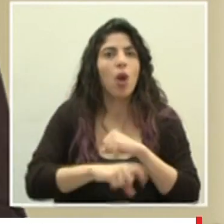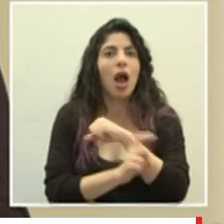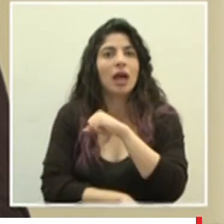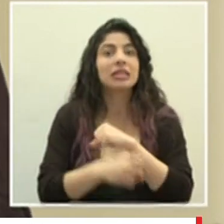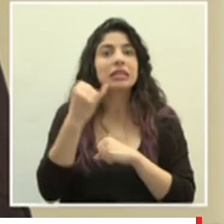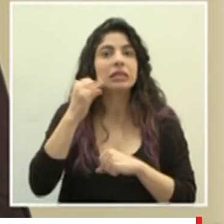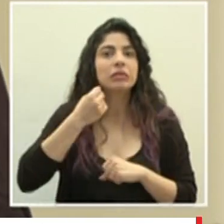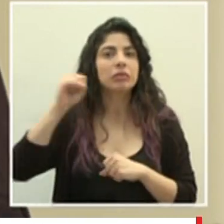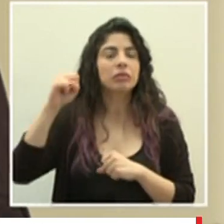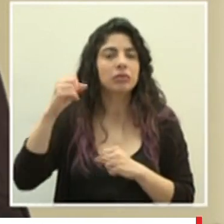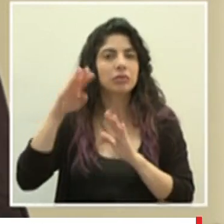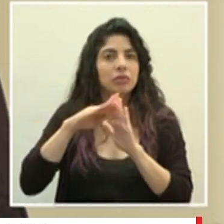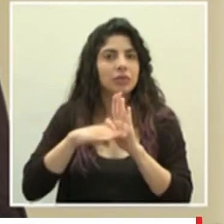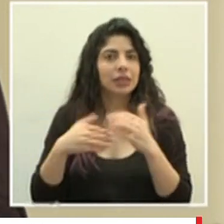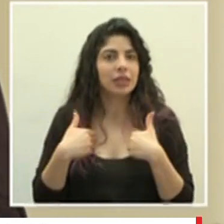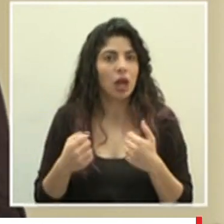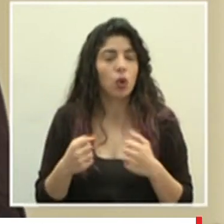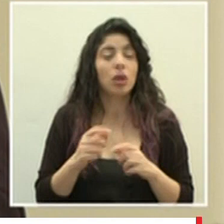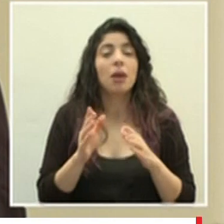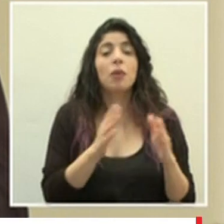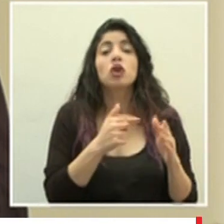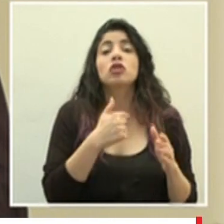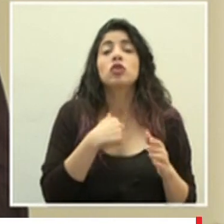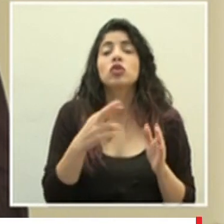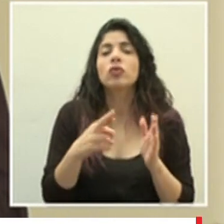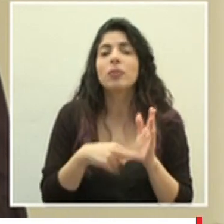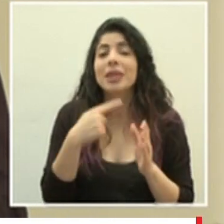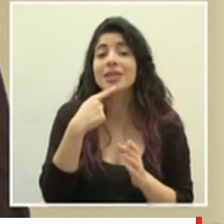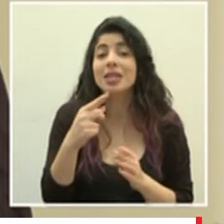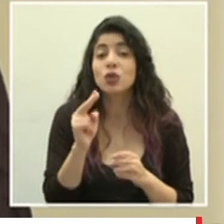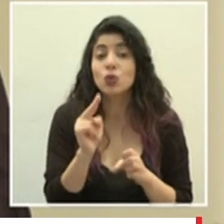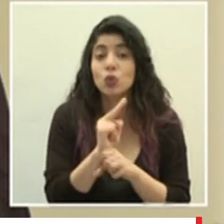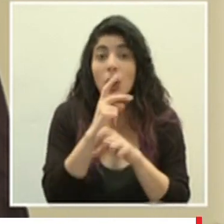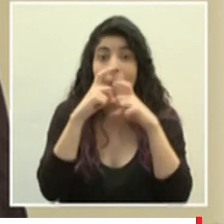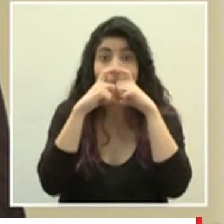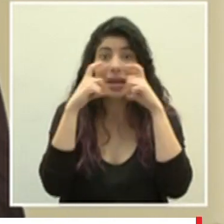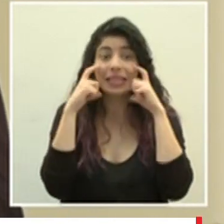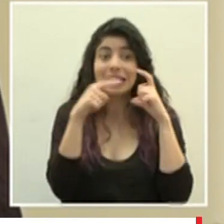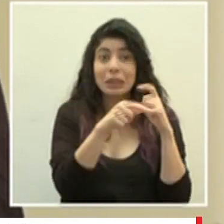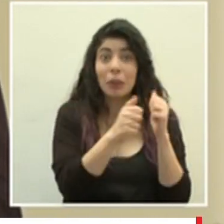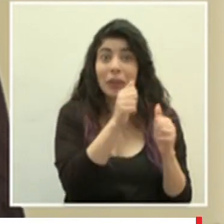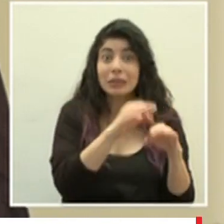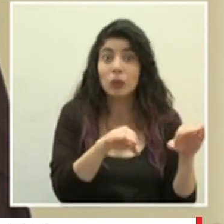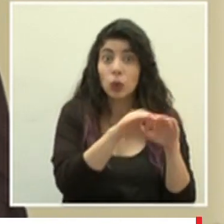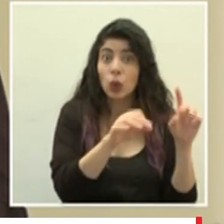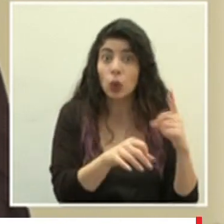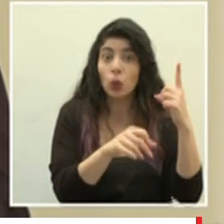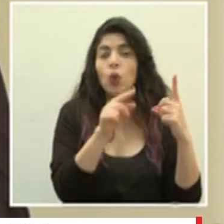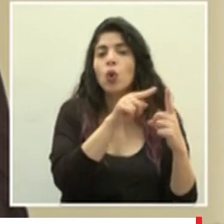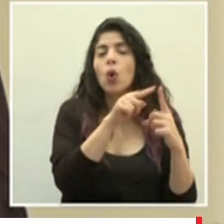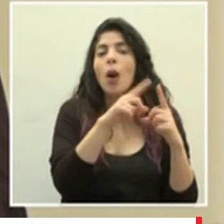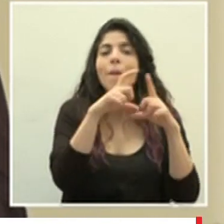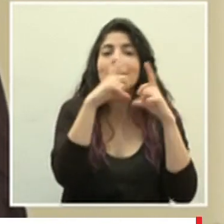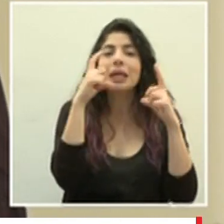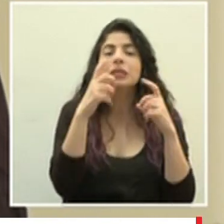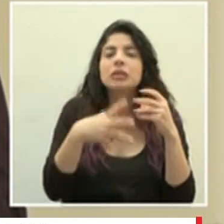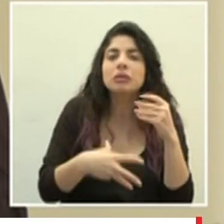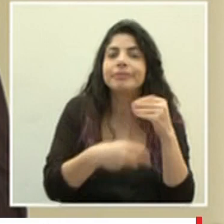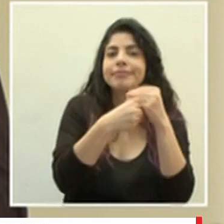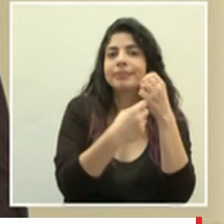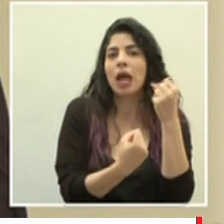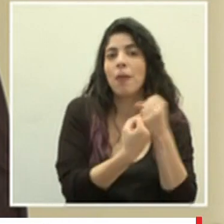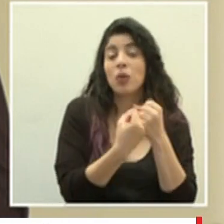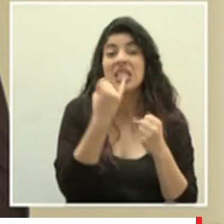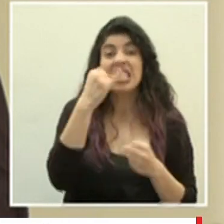asunto. Igual, yo insisto, el uso de mascarillas sigue siendo no la parte más importante, sigue siendo complementario, porque incluso su